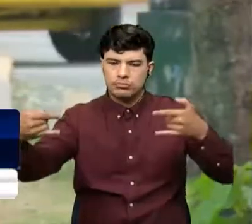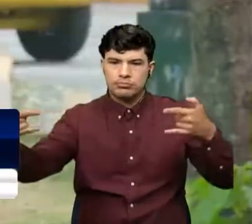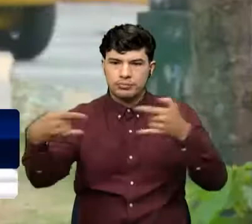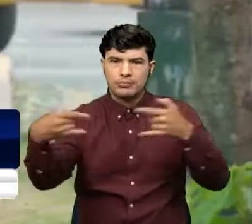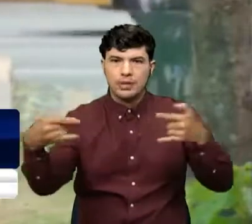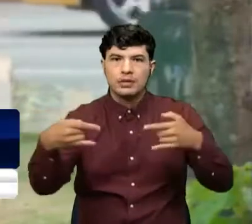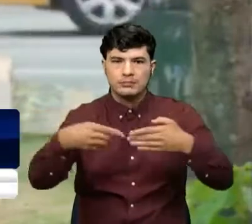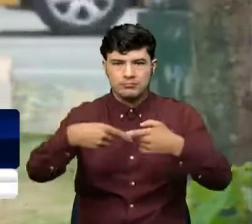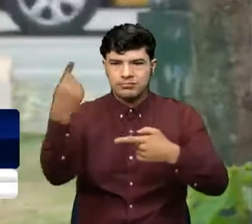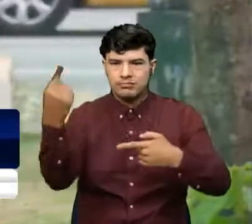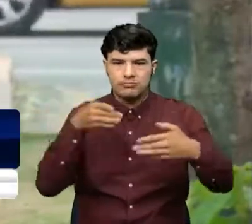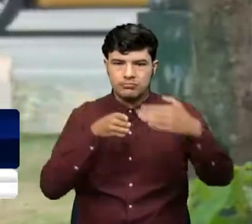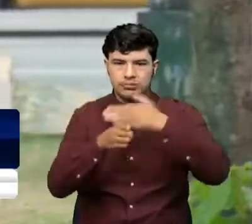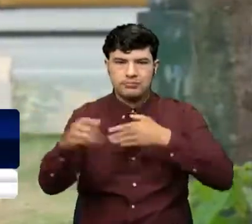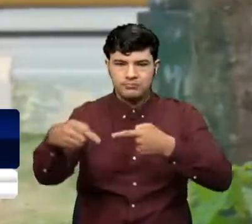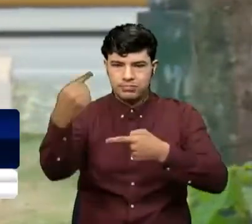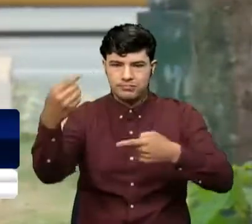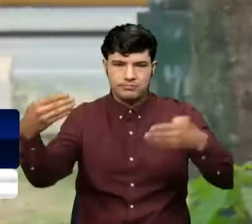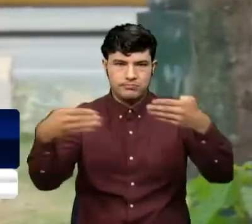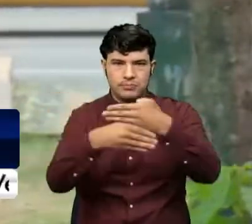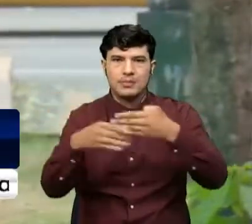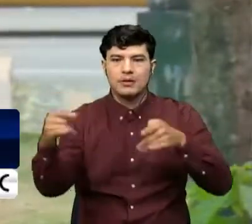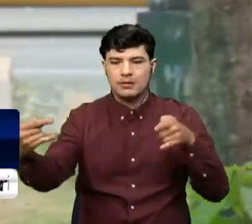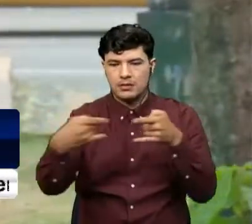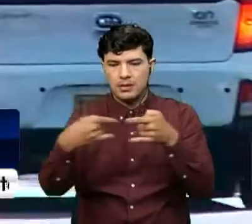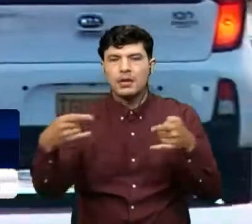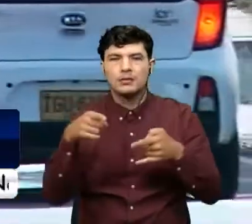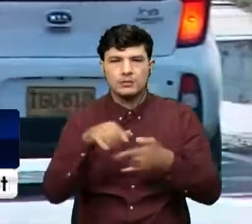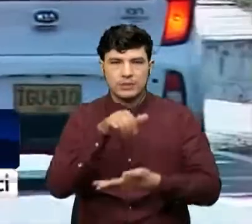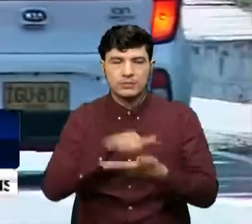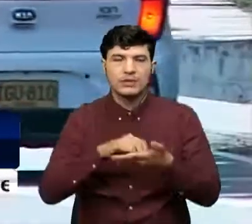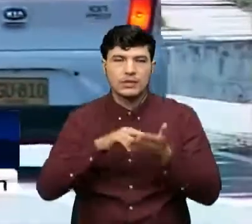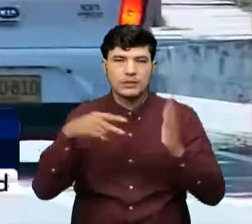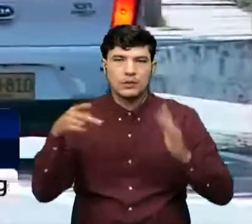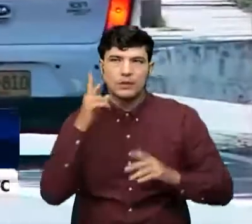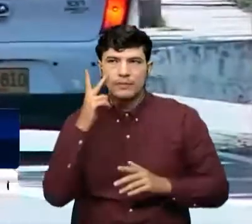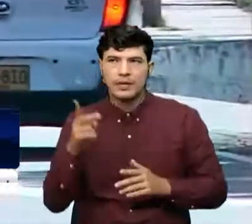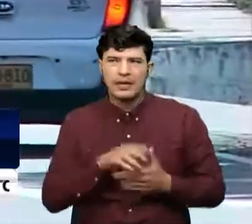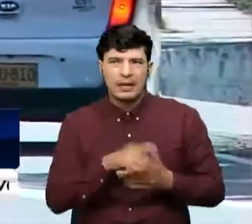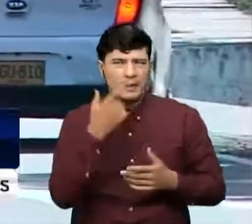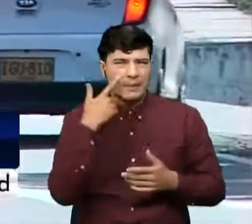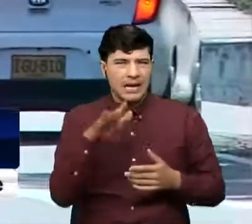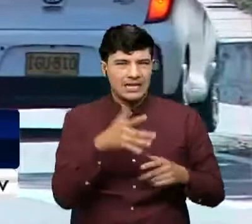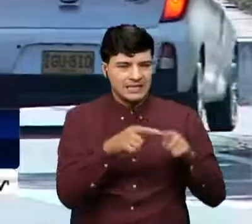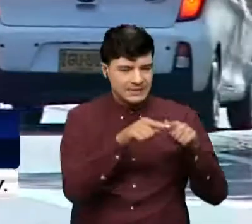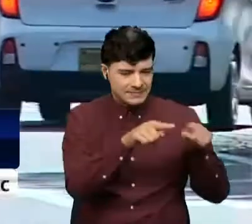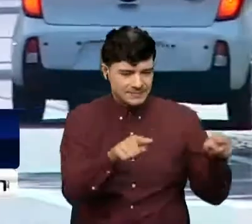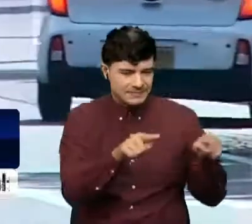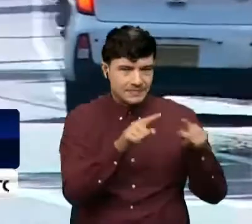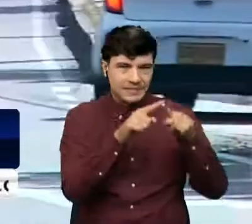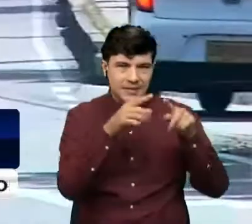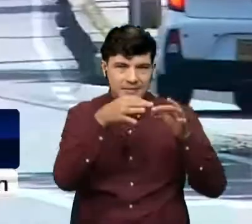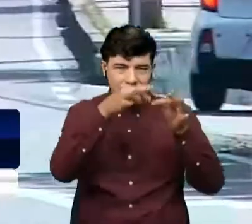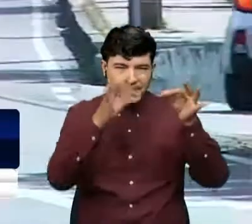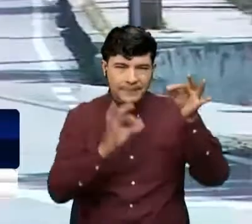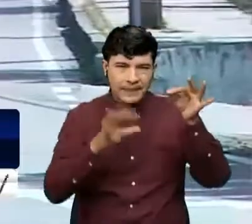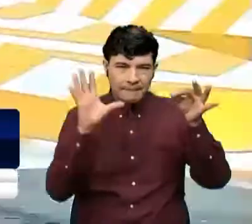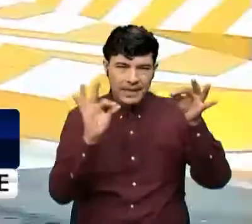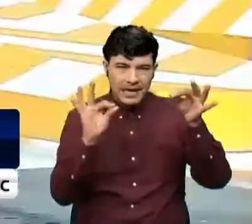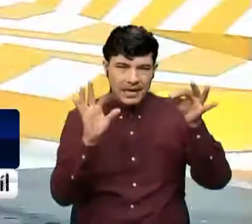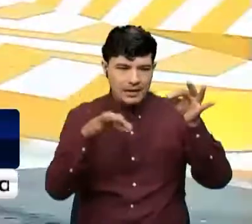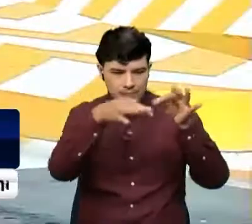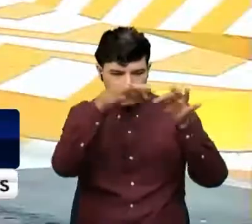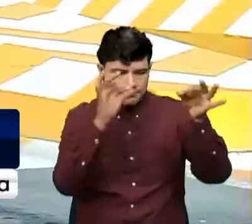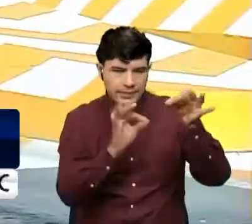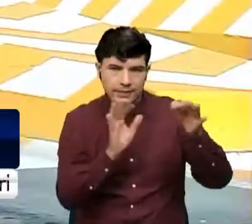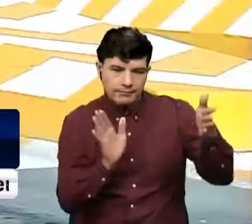si aprueban esta nueva medida y esto fue lo que nos dijeron. Una especie de calcomanía con un chip sería instalada en la parte interior